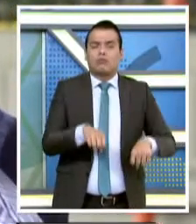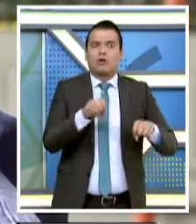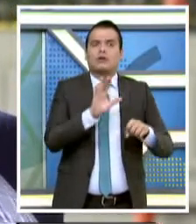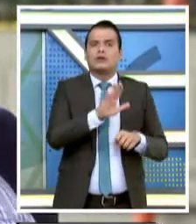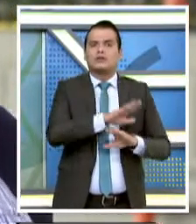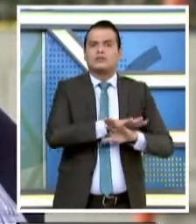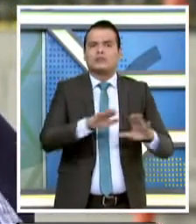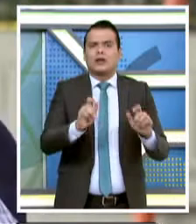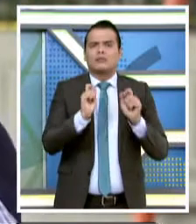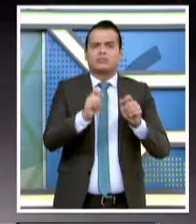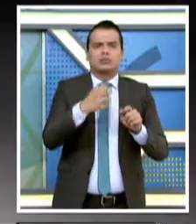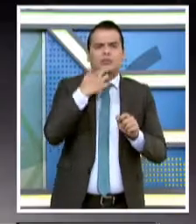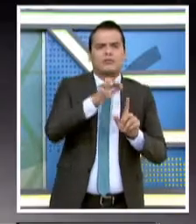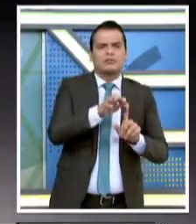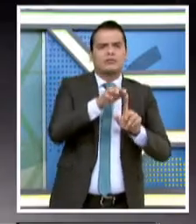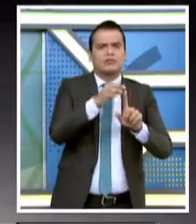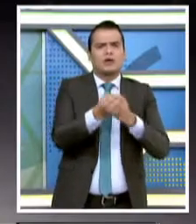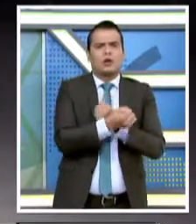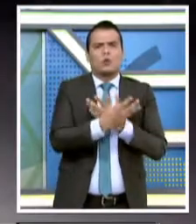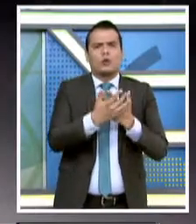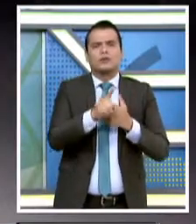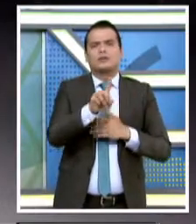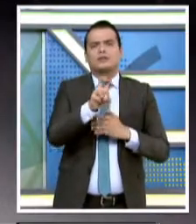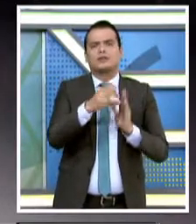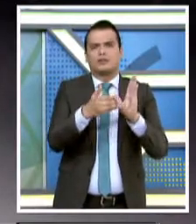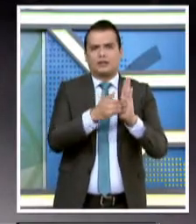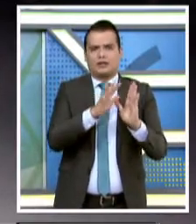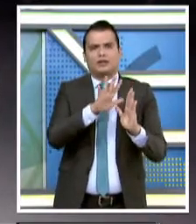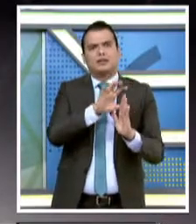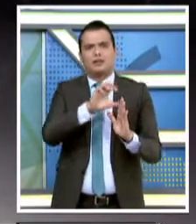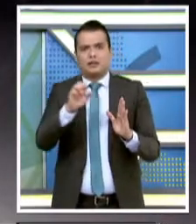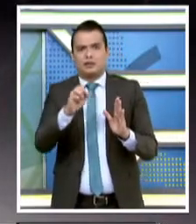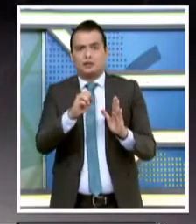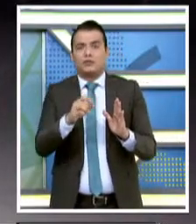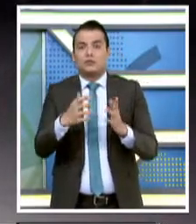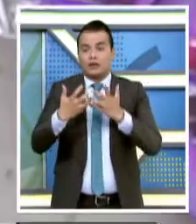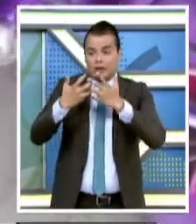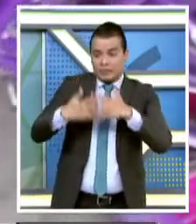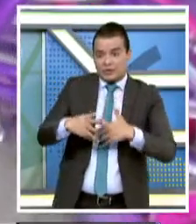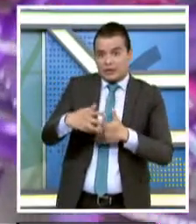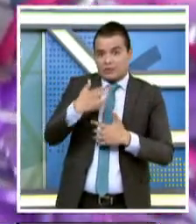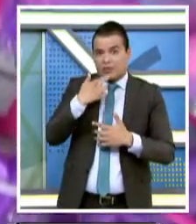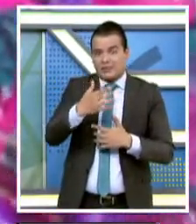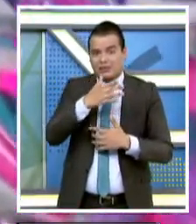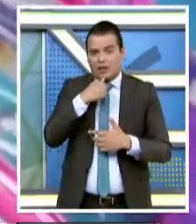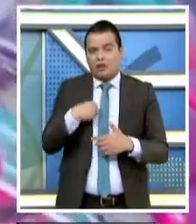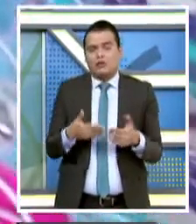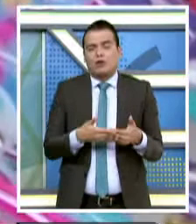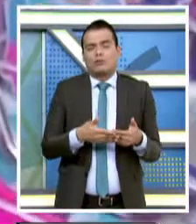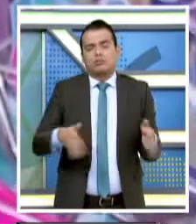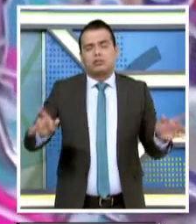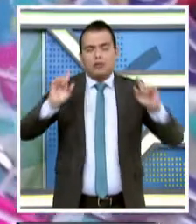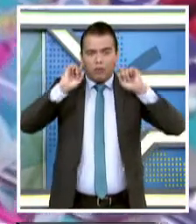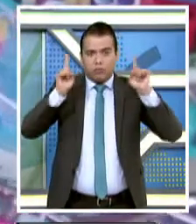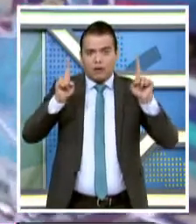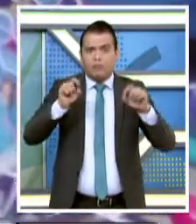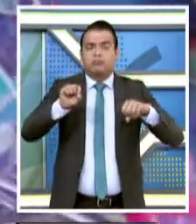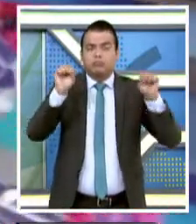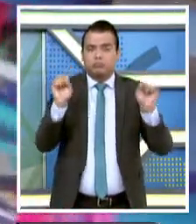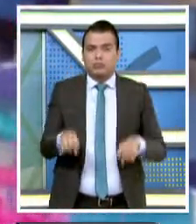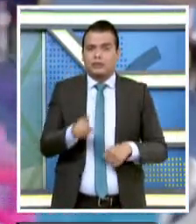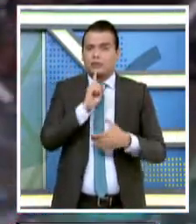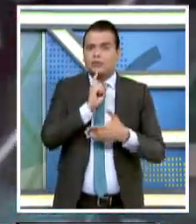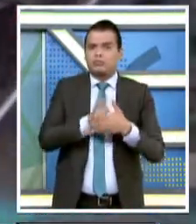el pasaporte digital. Las empresas que no saquen el pasaporte sanitario para operar y que decidan abrir sus puertas estarán expuestas a